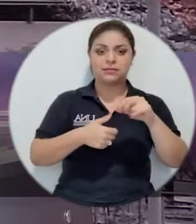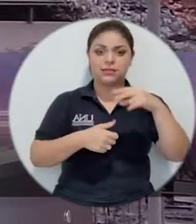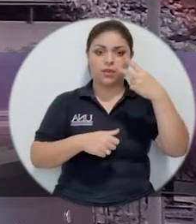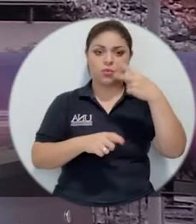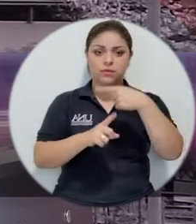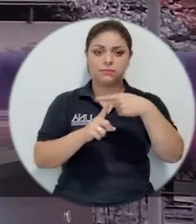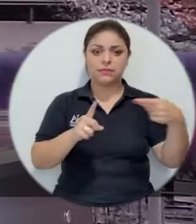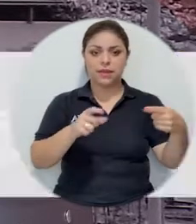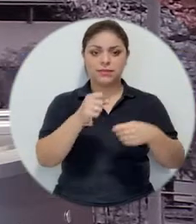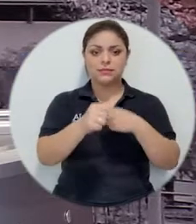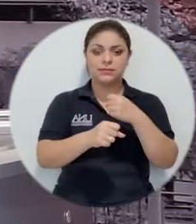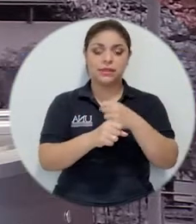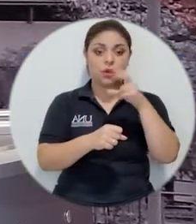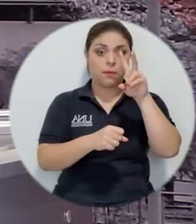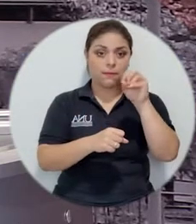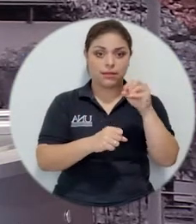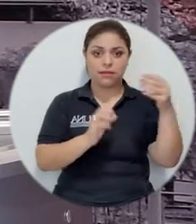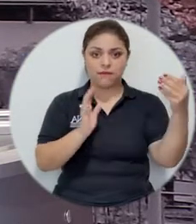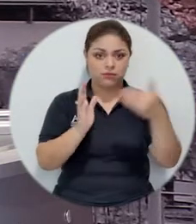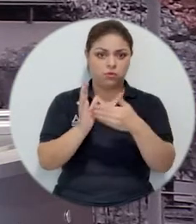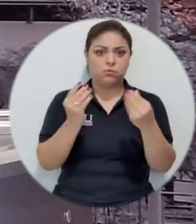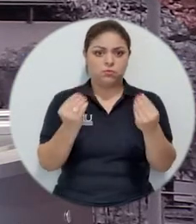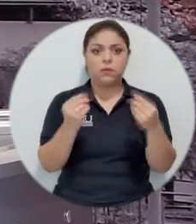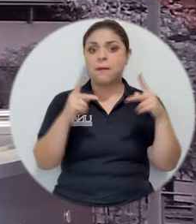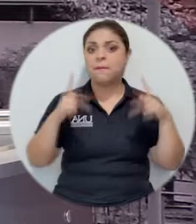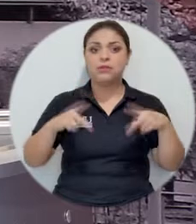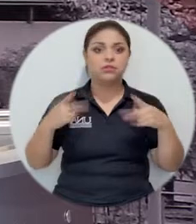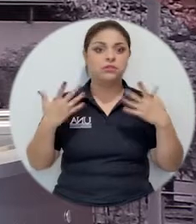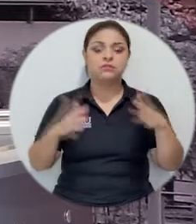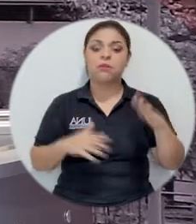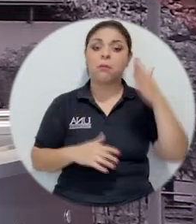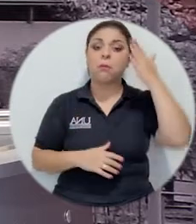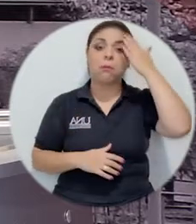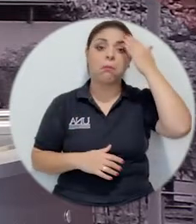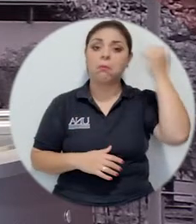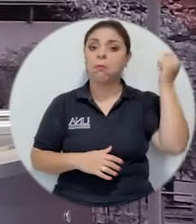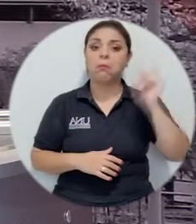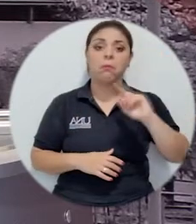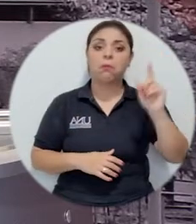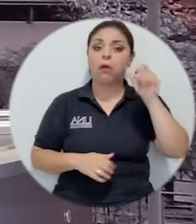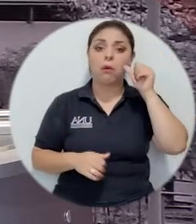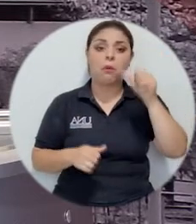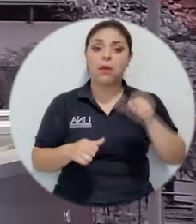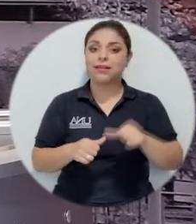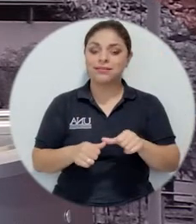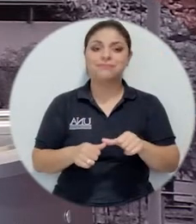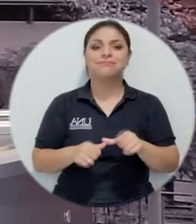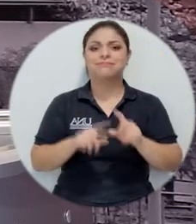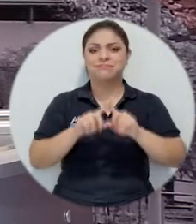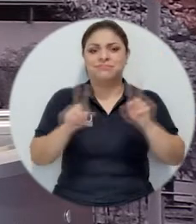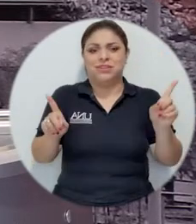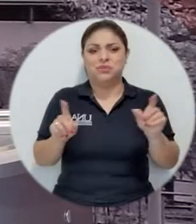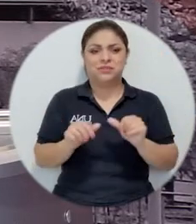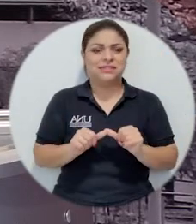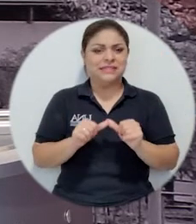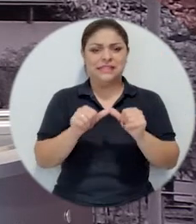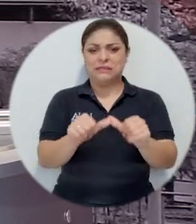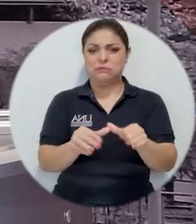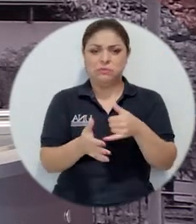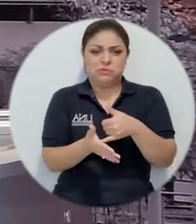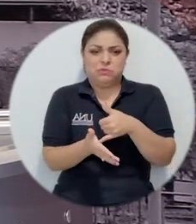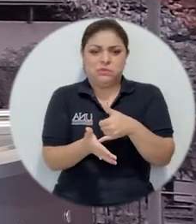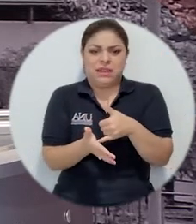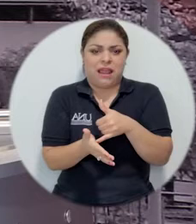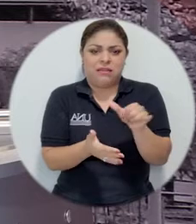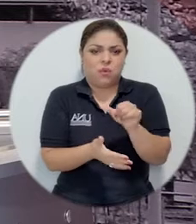siglo XX nos afectó muchísimo. Mucha gente ya de eso no se acuerda. No obstante, seguimos siendo tan vulnerables